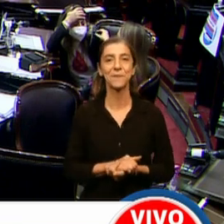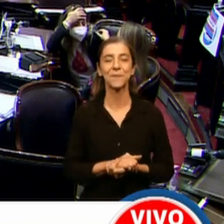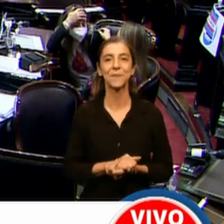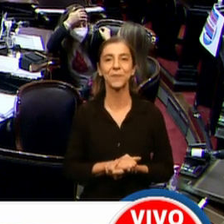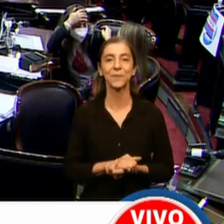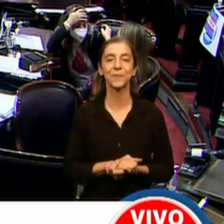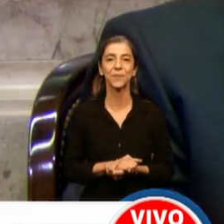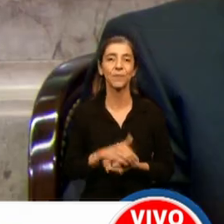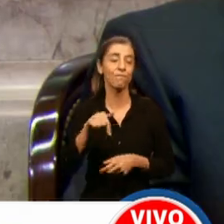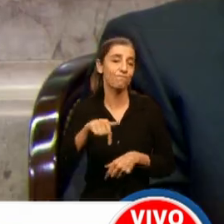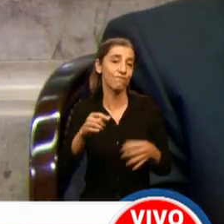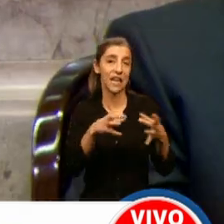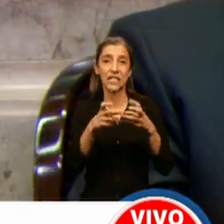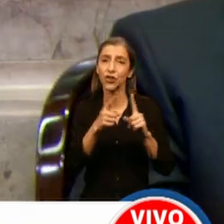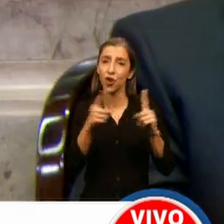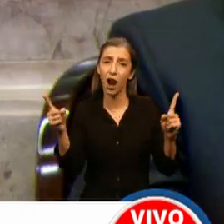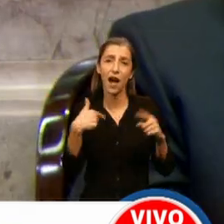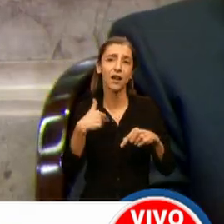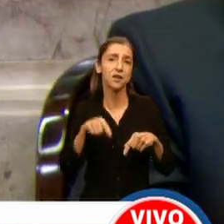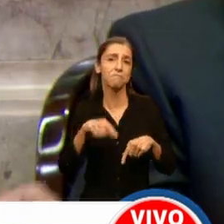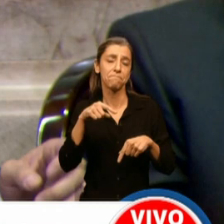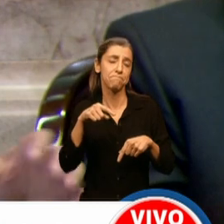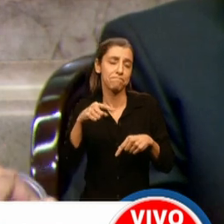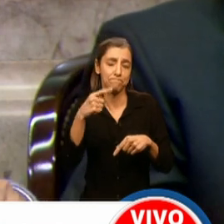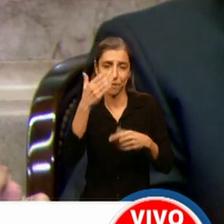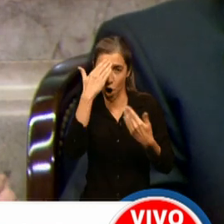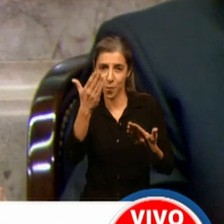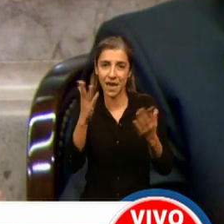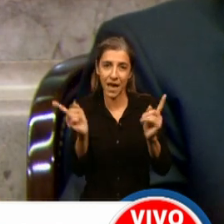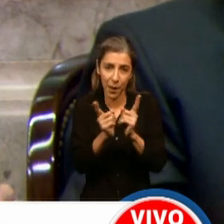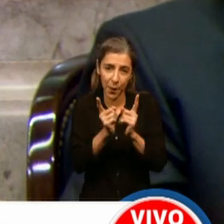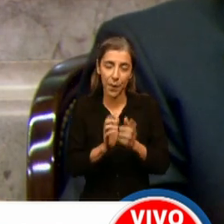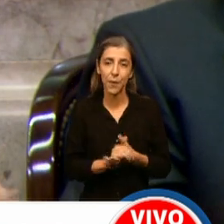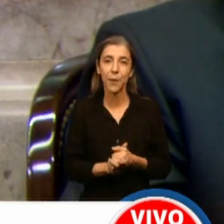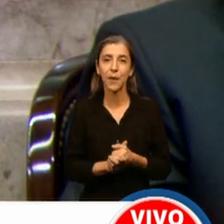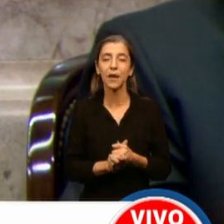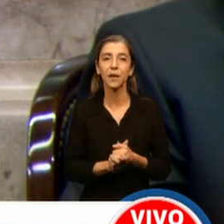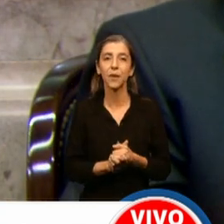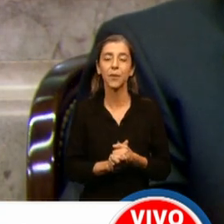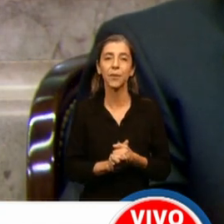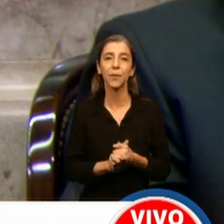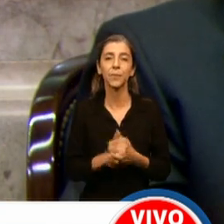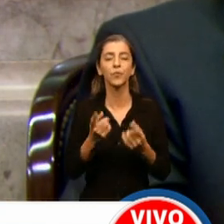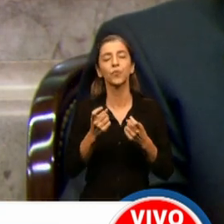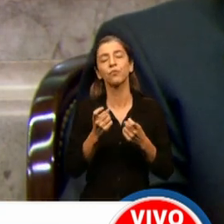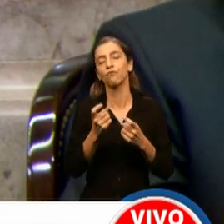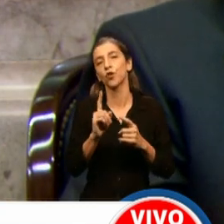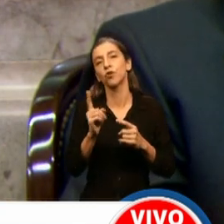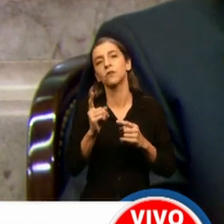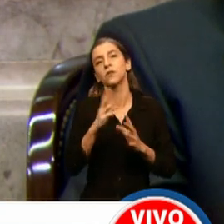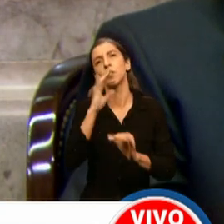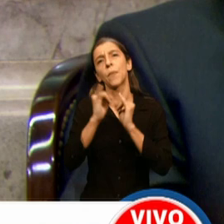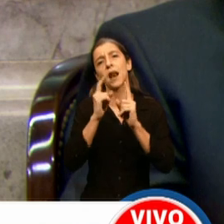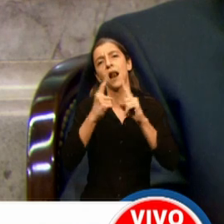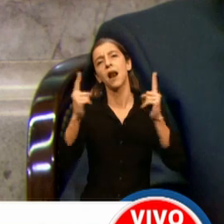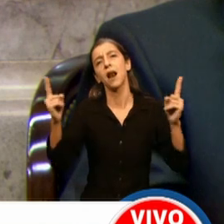y en esta larga sesión es un breve homenaje me parece que no tengo que explicar mucho quién fue el